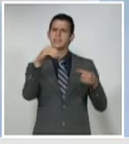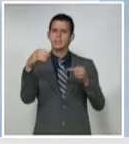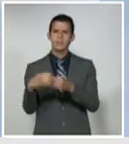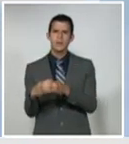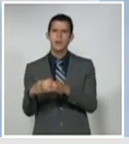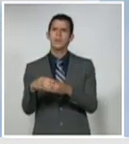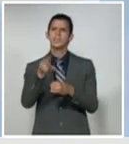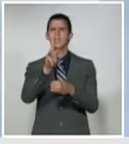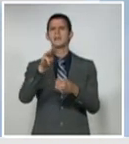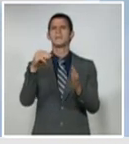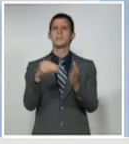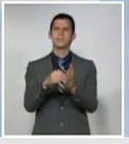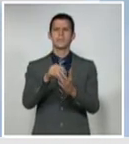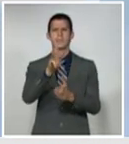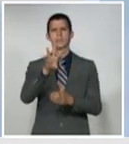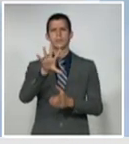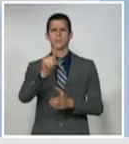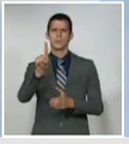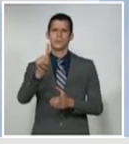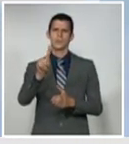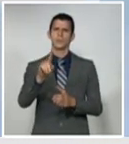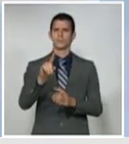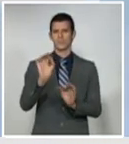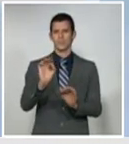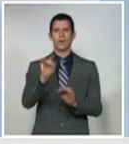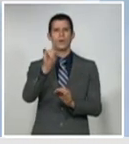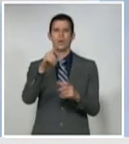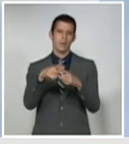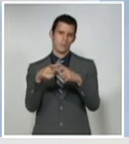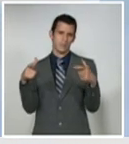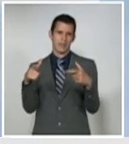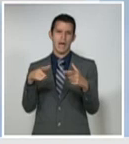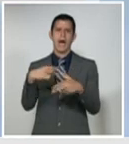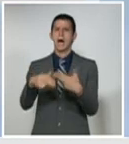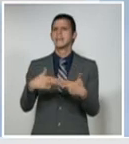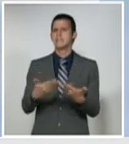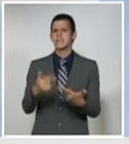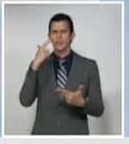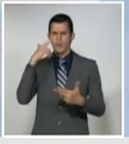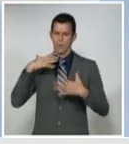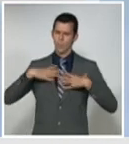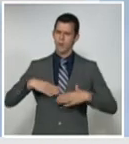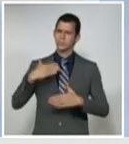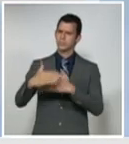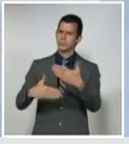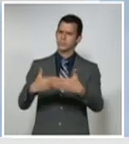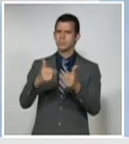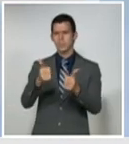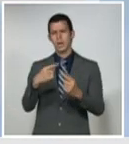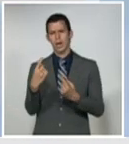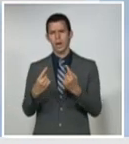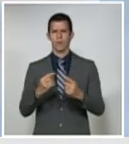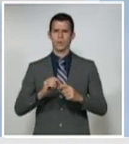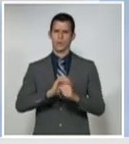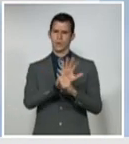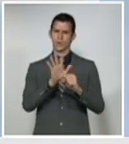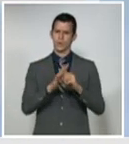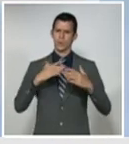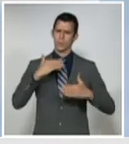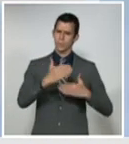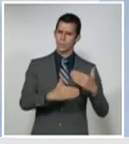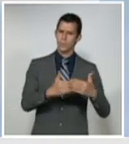3.351, el 98,1%, con una evolución clínica estable. En el